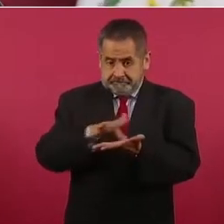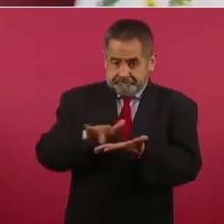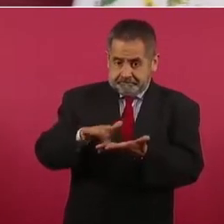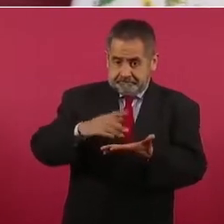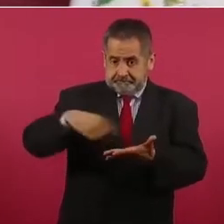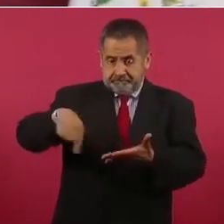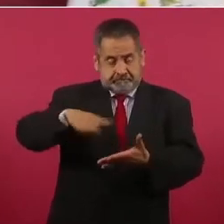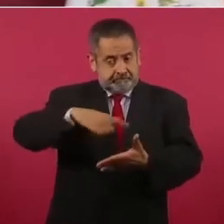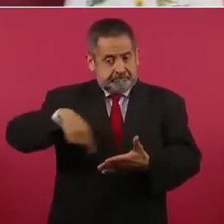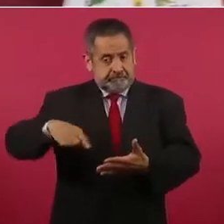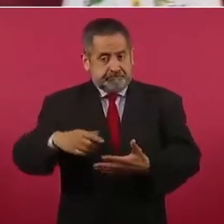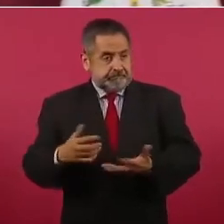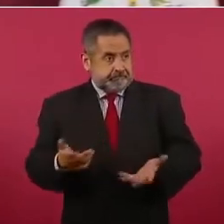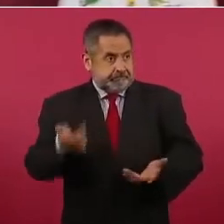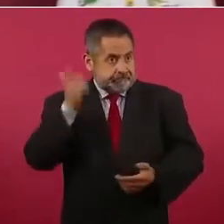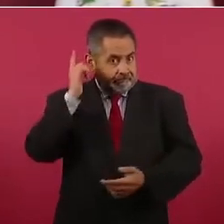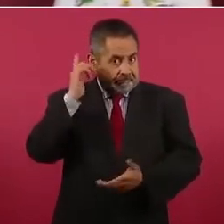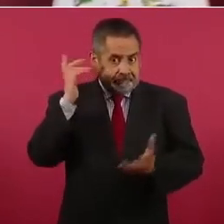Ellos están